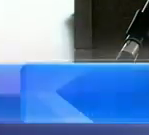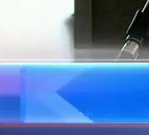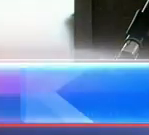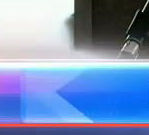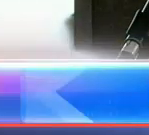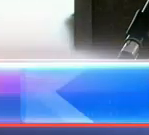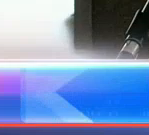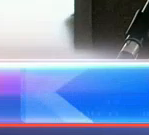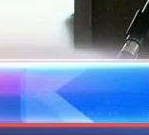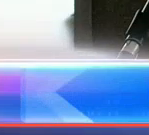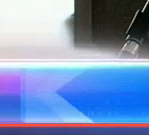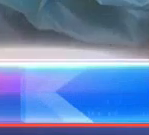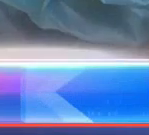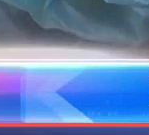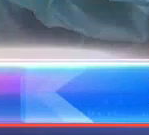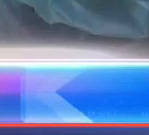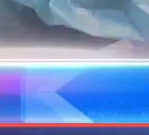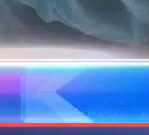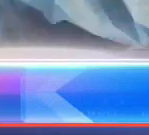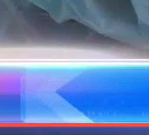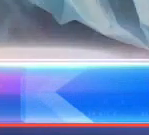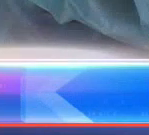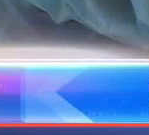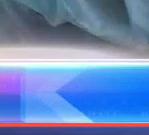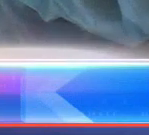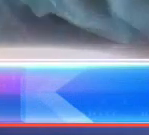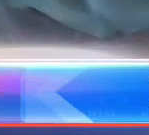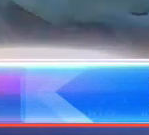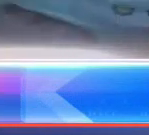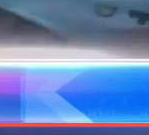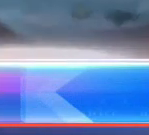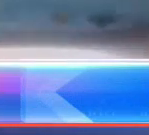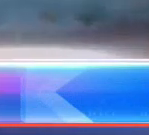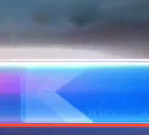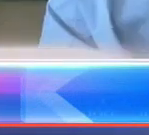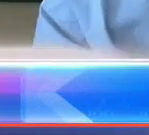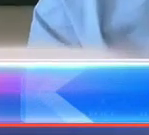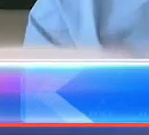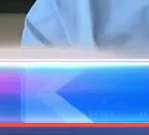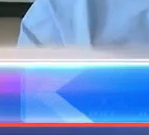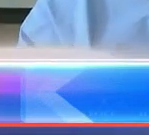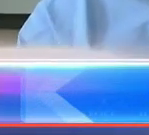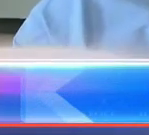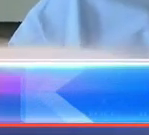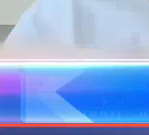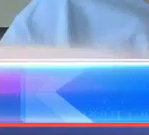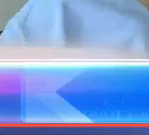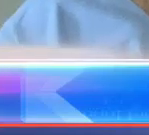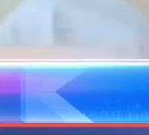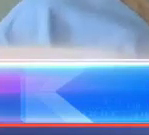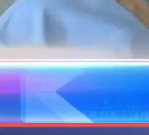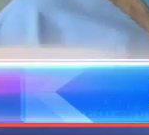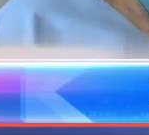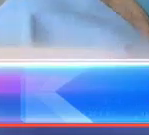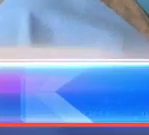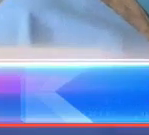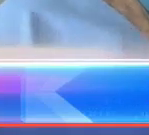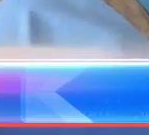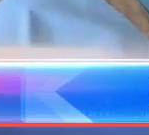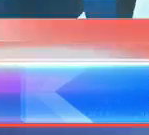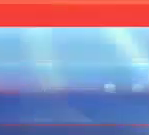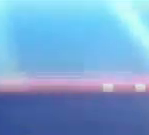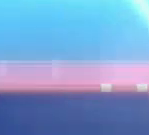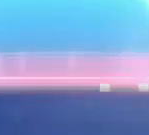Ministro de Salud confirmó que la lista de personas vacunadas no será pública. El listado ya fue entregado a la Fiscalía para